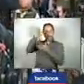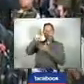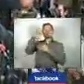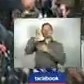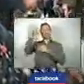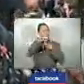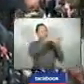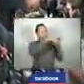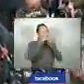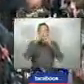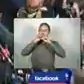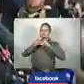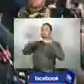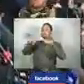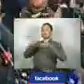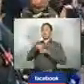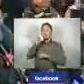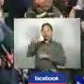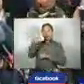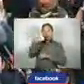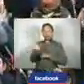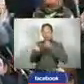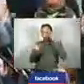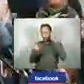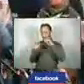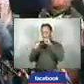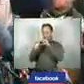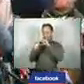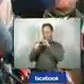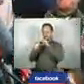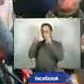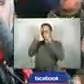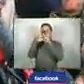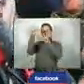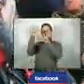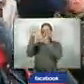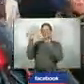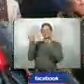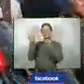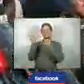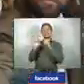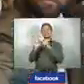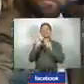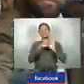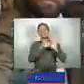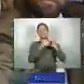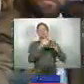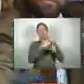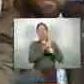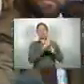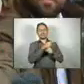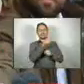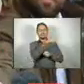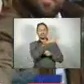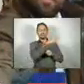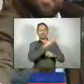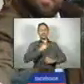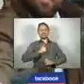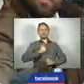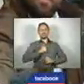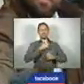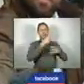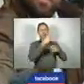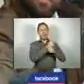Wikileaks. El australiano sostiene que la información puso al descubierto abusos perpetrados por las Fuerzas Armadas